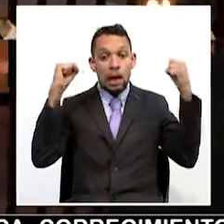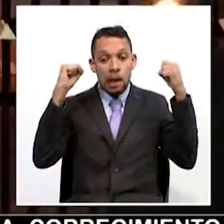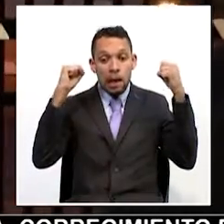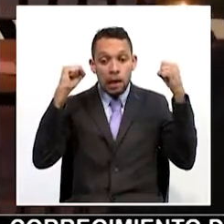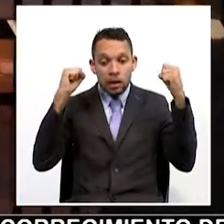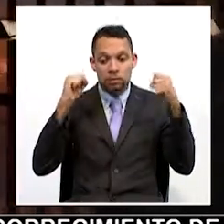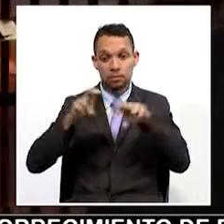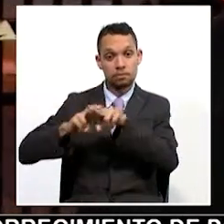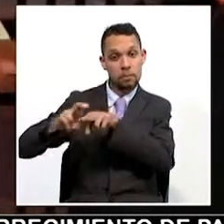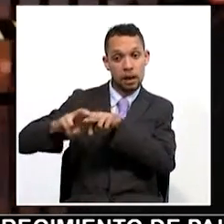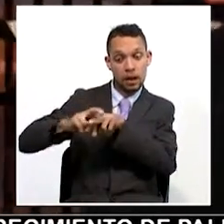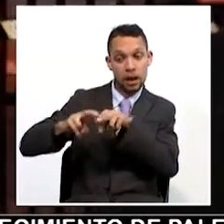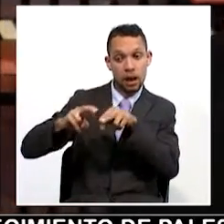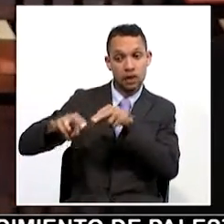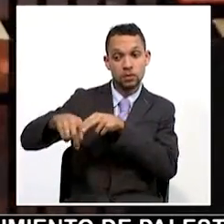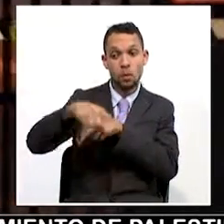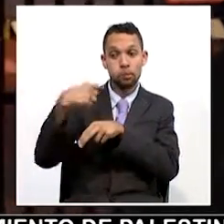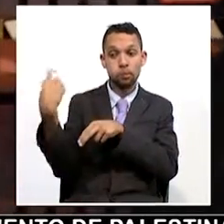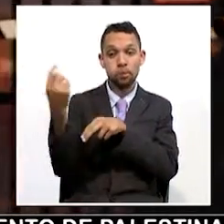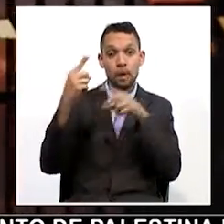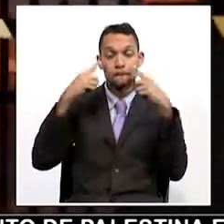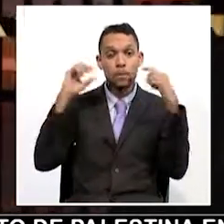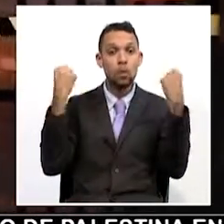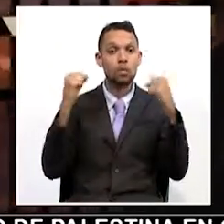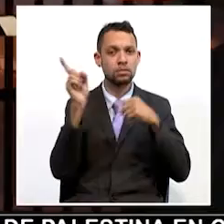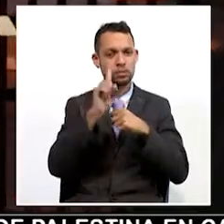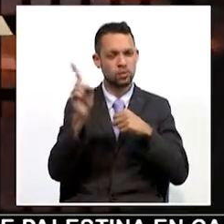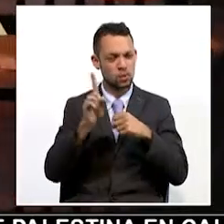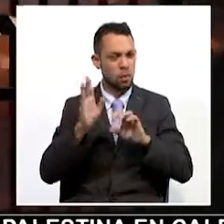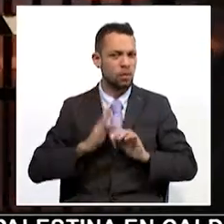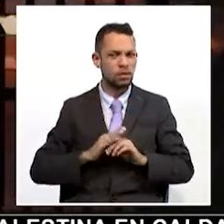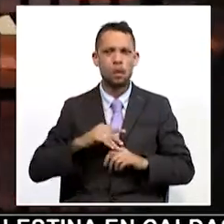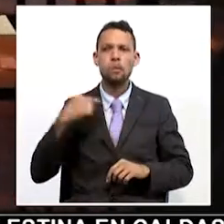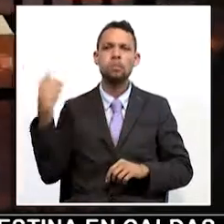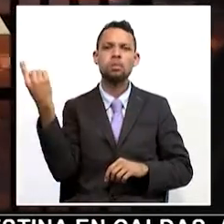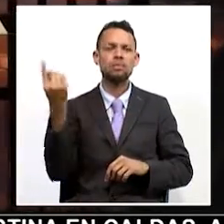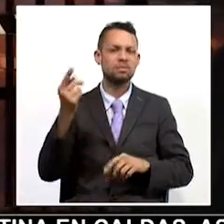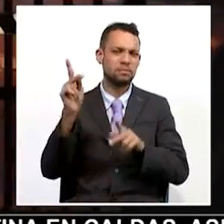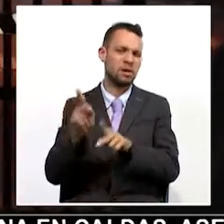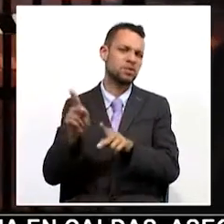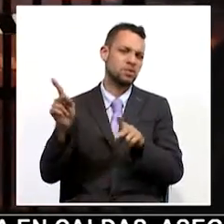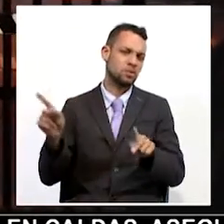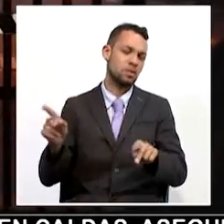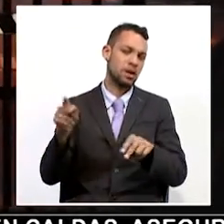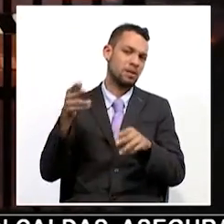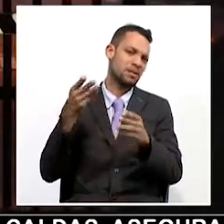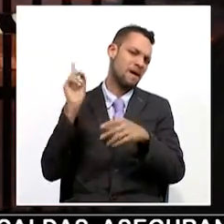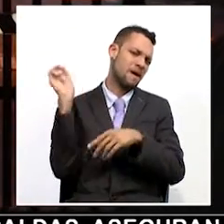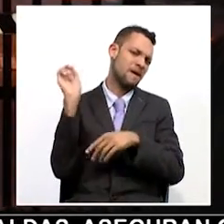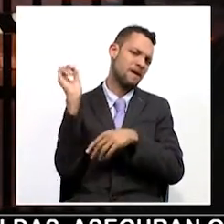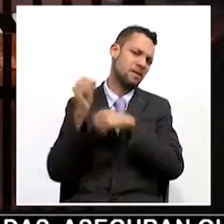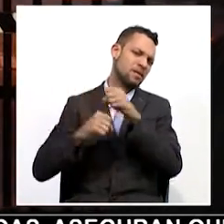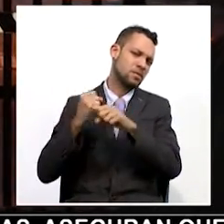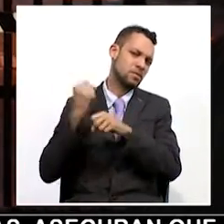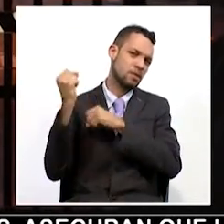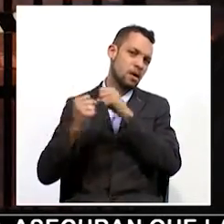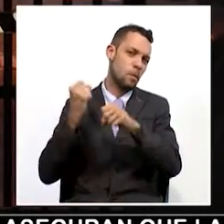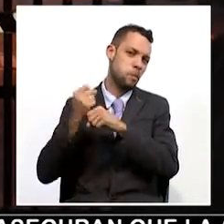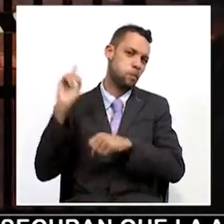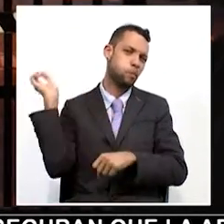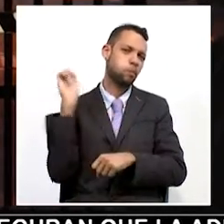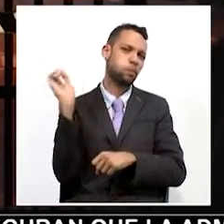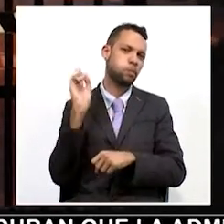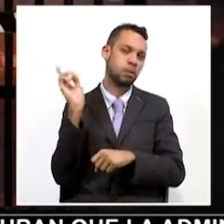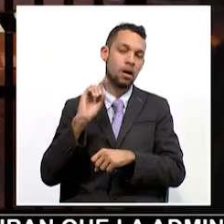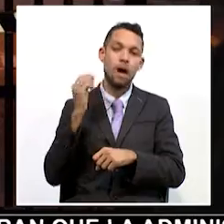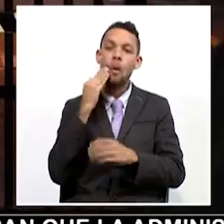ciudad. La tuberculosis nos acompaña casi que todo el recorrido de la humanidad. Tiene miles de años, una enfermedad que en este momento es